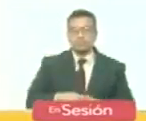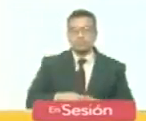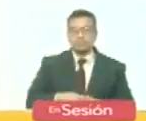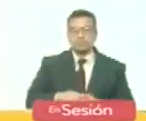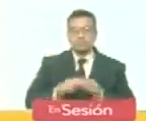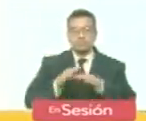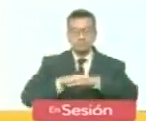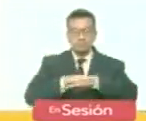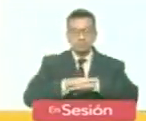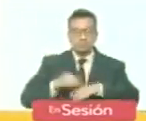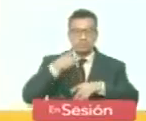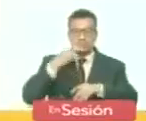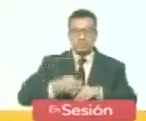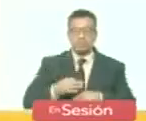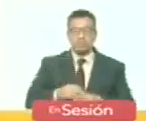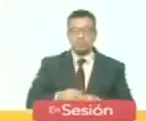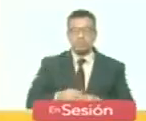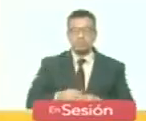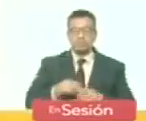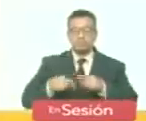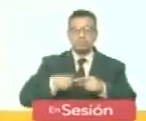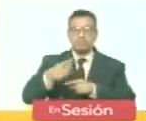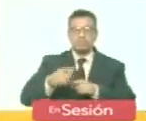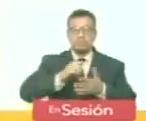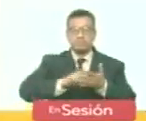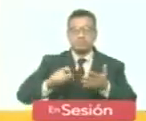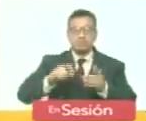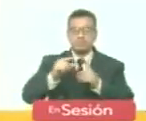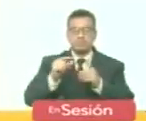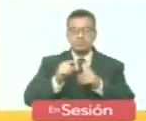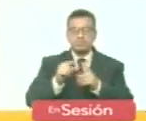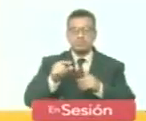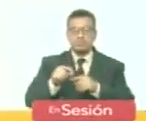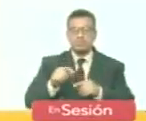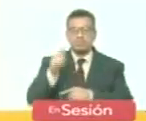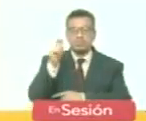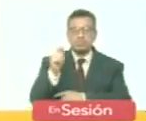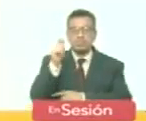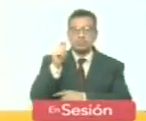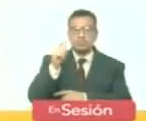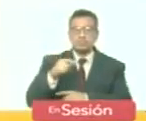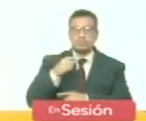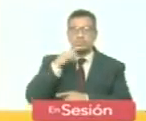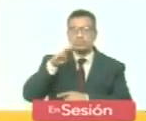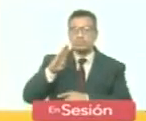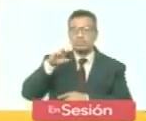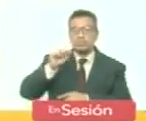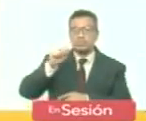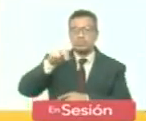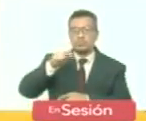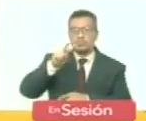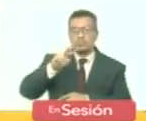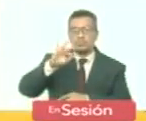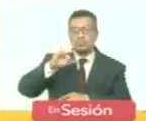Perdón por la cuña. Siguiente, ¿alguien más de derecho a palabra? Diputado Benavides.